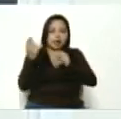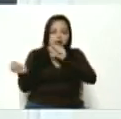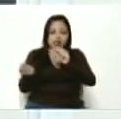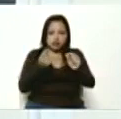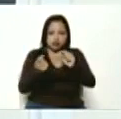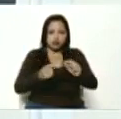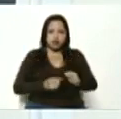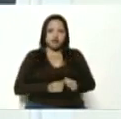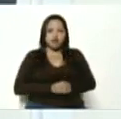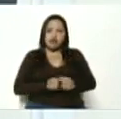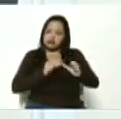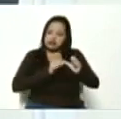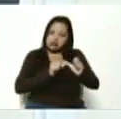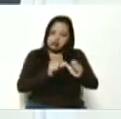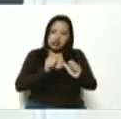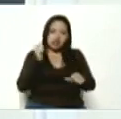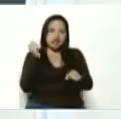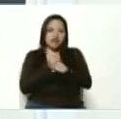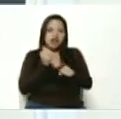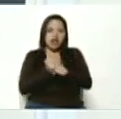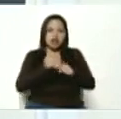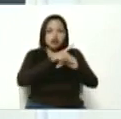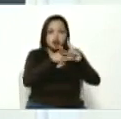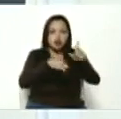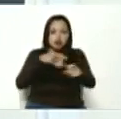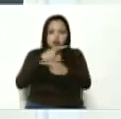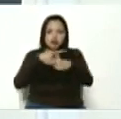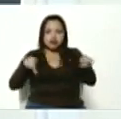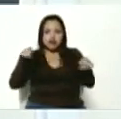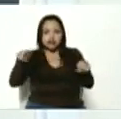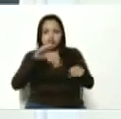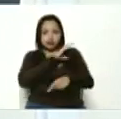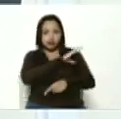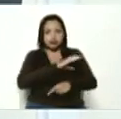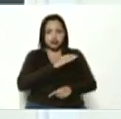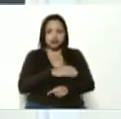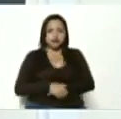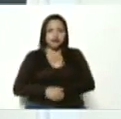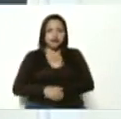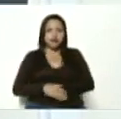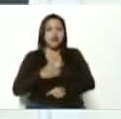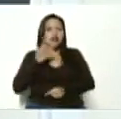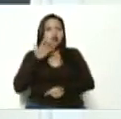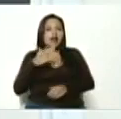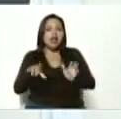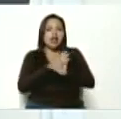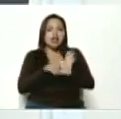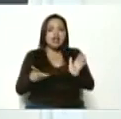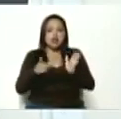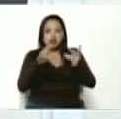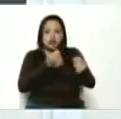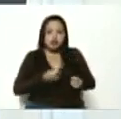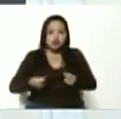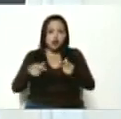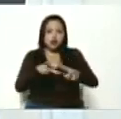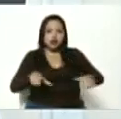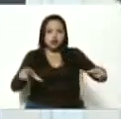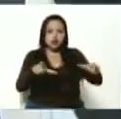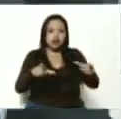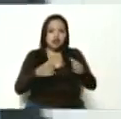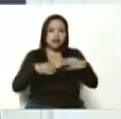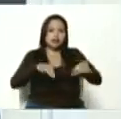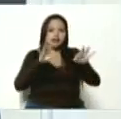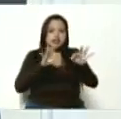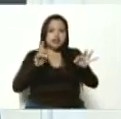que sigue trabajando en consulta pública esta comisión. La Ley Orgánica de Zonas Económicas Especiales y también el proyecto de Ley de